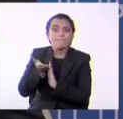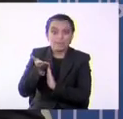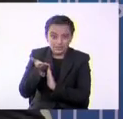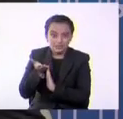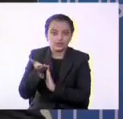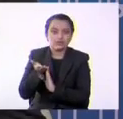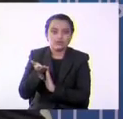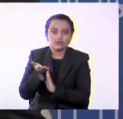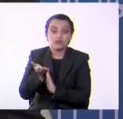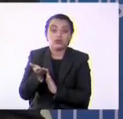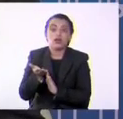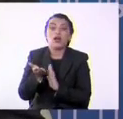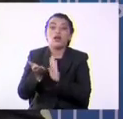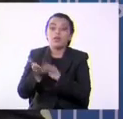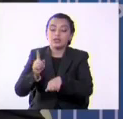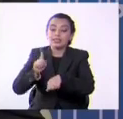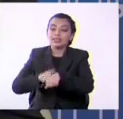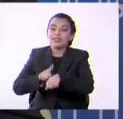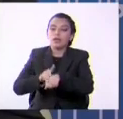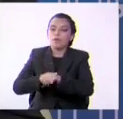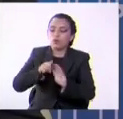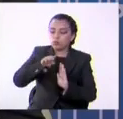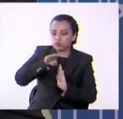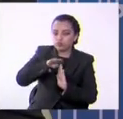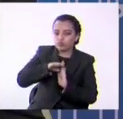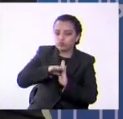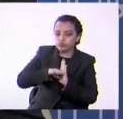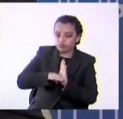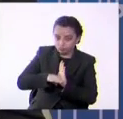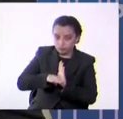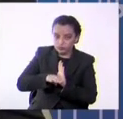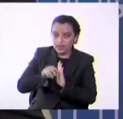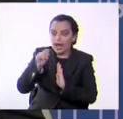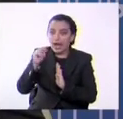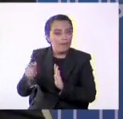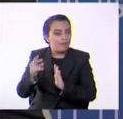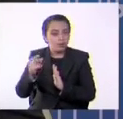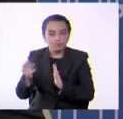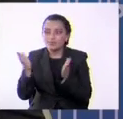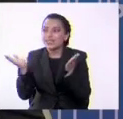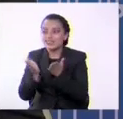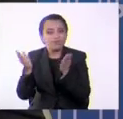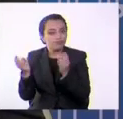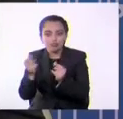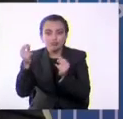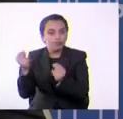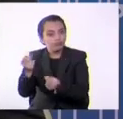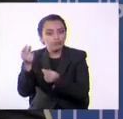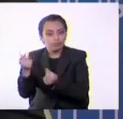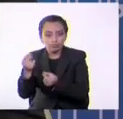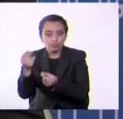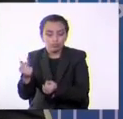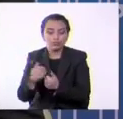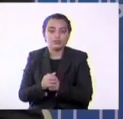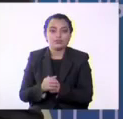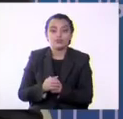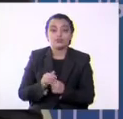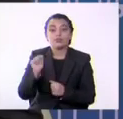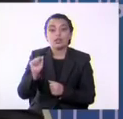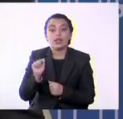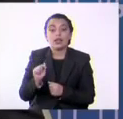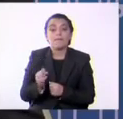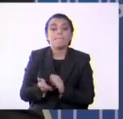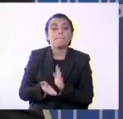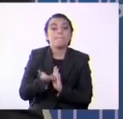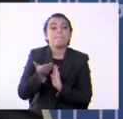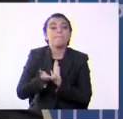vez reducir el tiempo de producción de los artículos. Esto beneficia a los países en el sentido que hay mayores empleos,